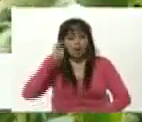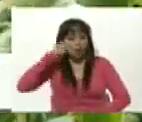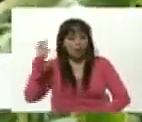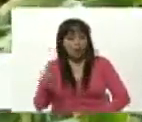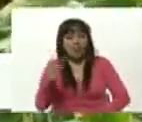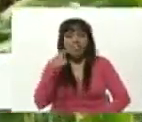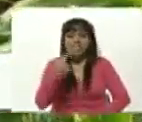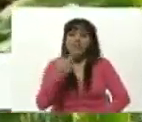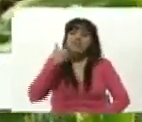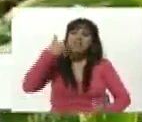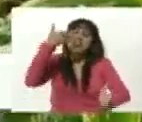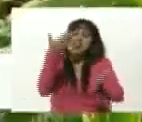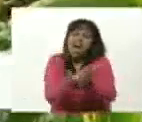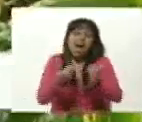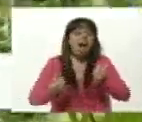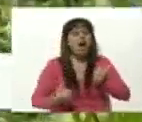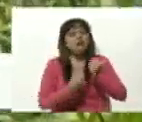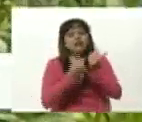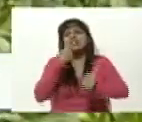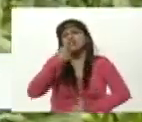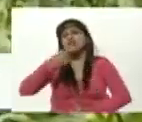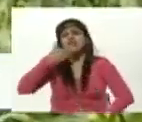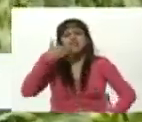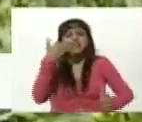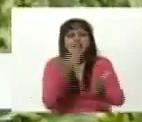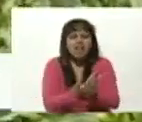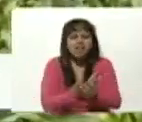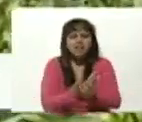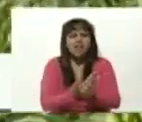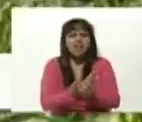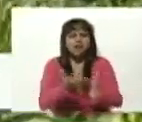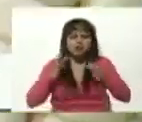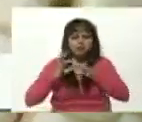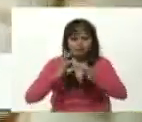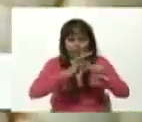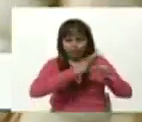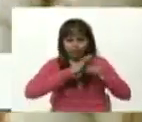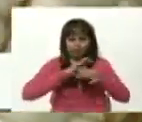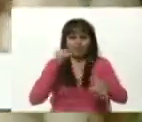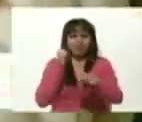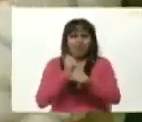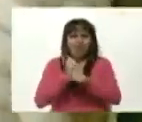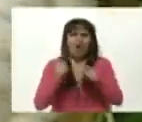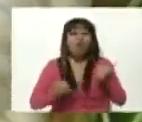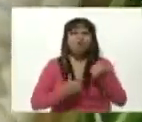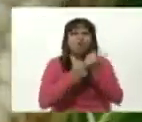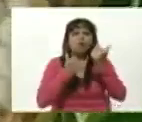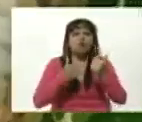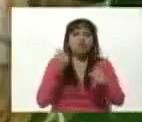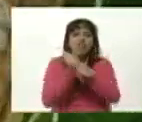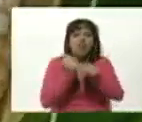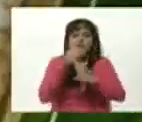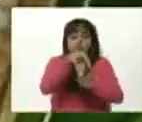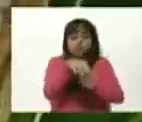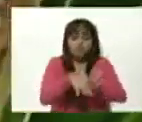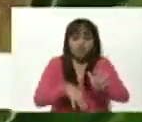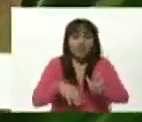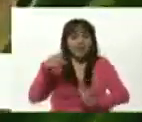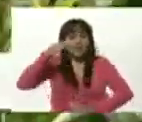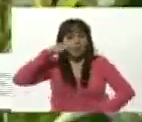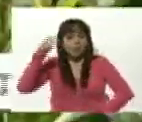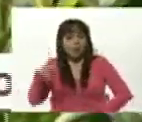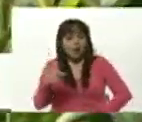decimos gracias por su apoyo, decimos gracias por el apalancamiento productivo y el apoyo a nuestros productores, y porque en Guárico